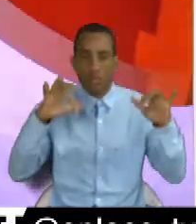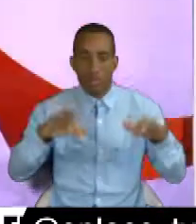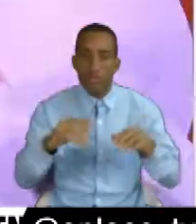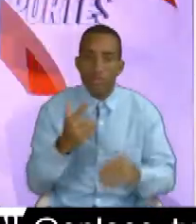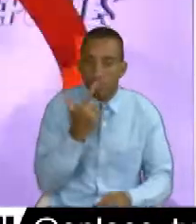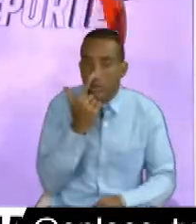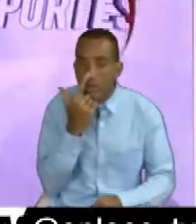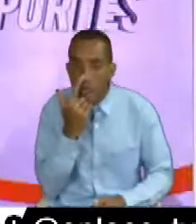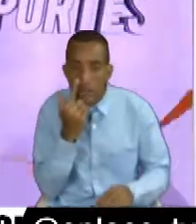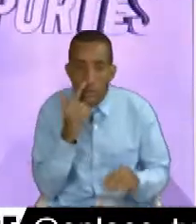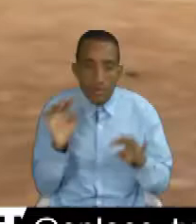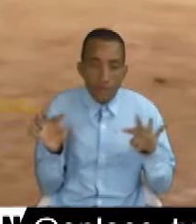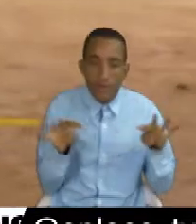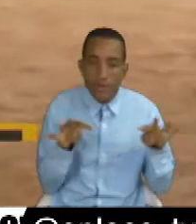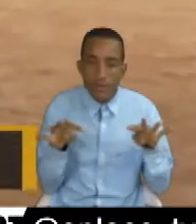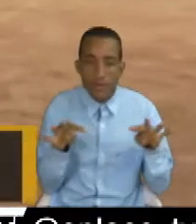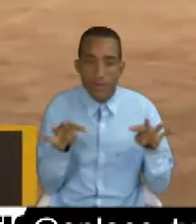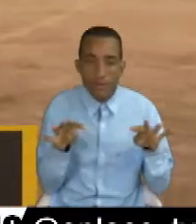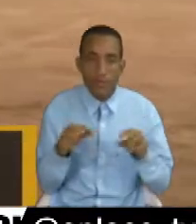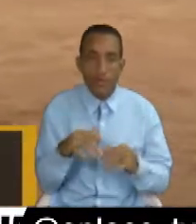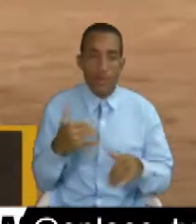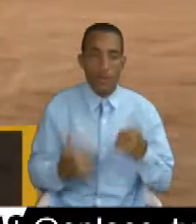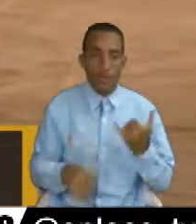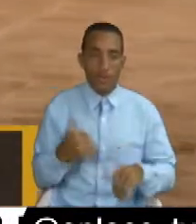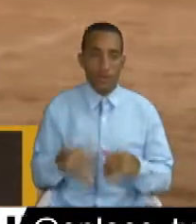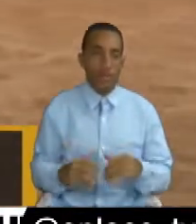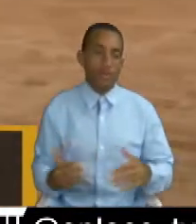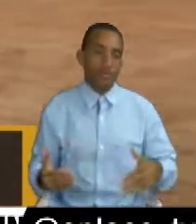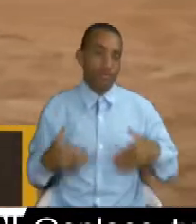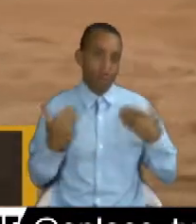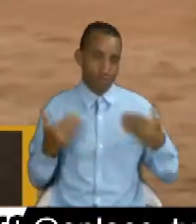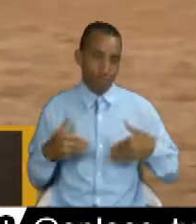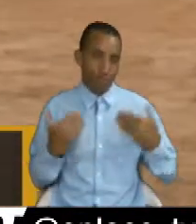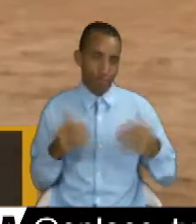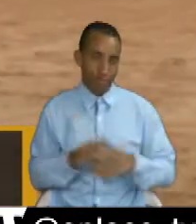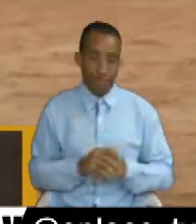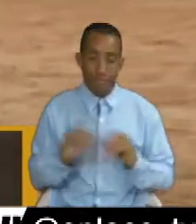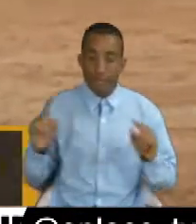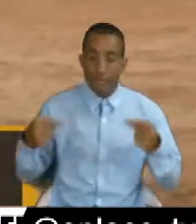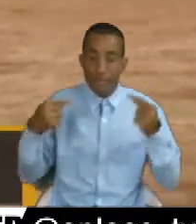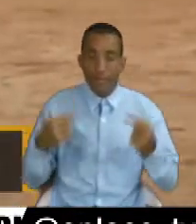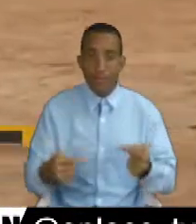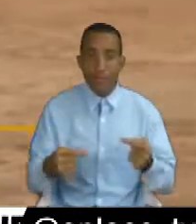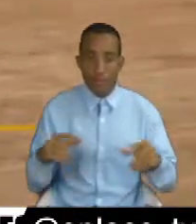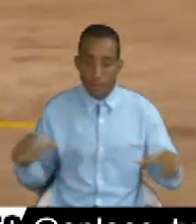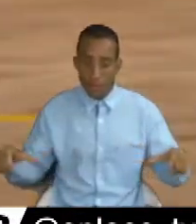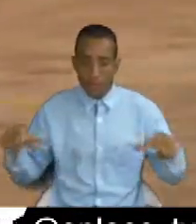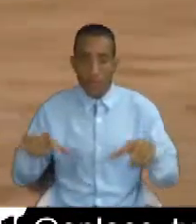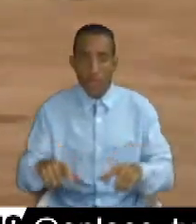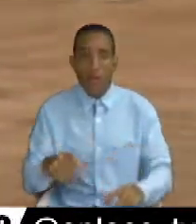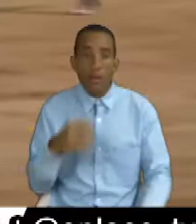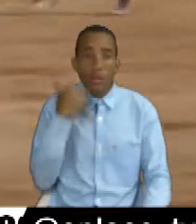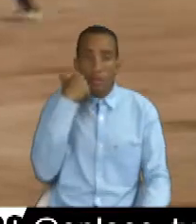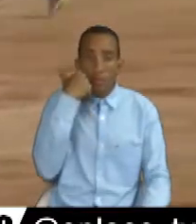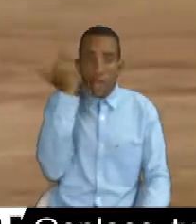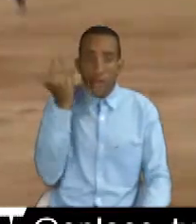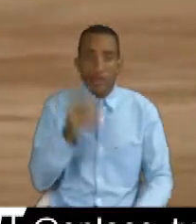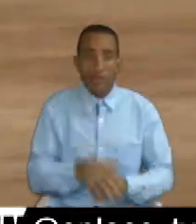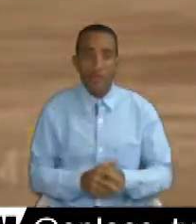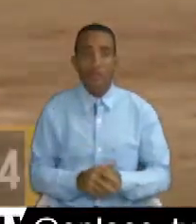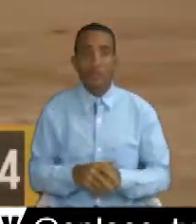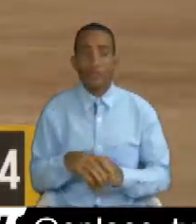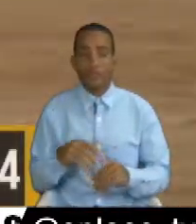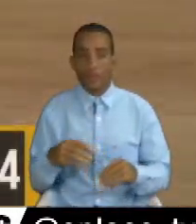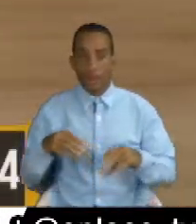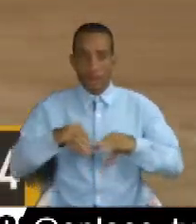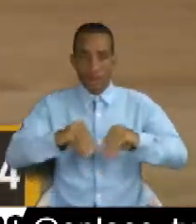espectadores. Se juegan de manera satisfactoria los encuentros del campeonato de minifútbol de mayores. Estos partidos en la cancha de tierra